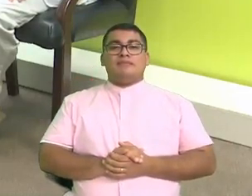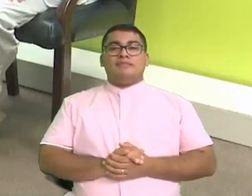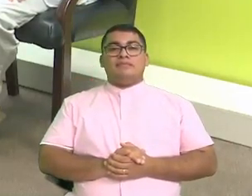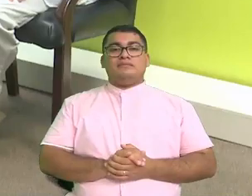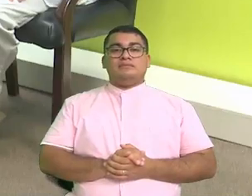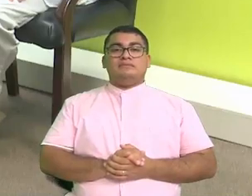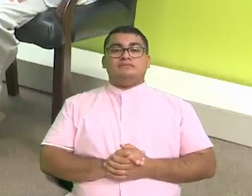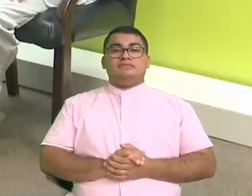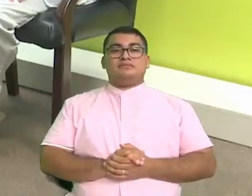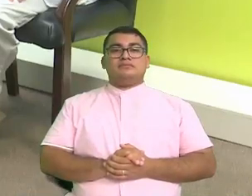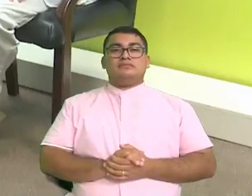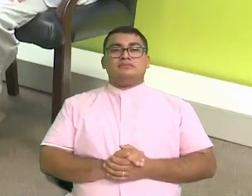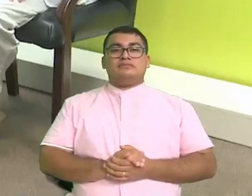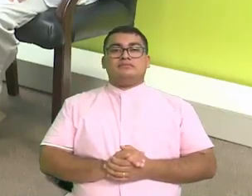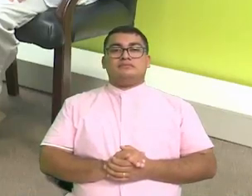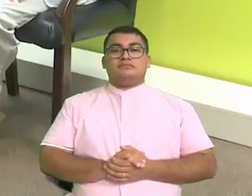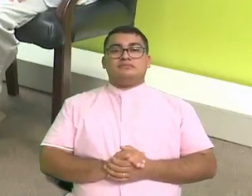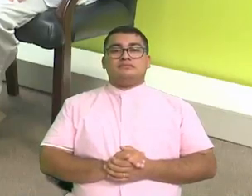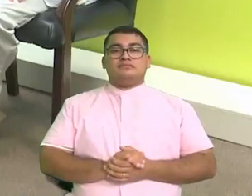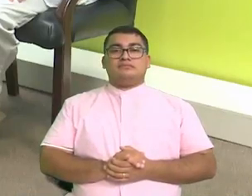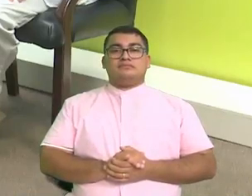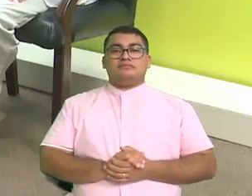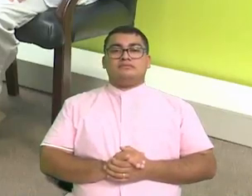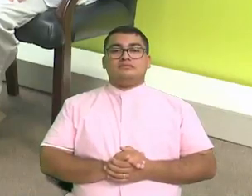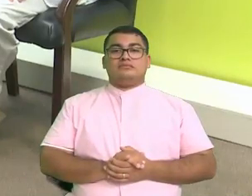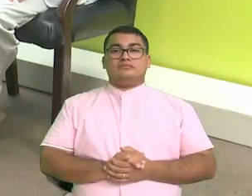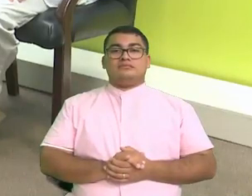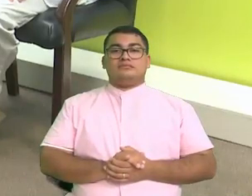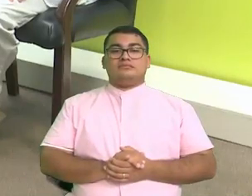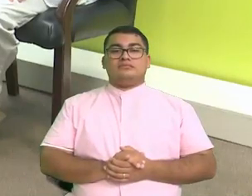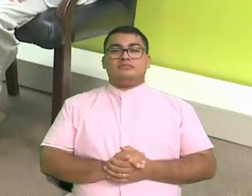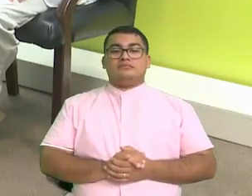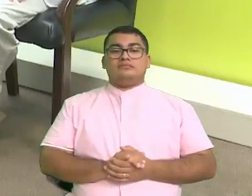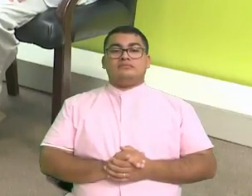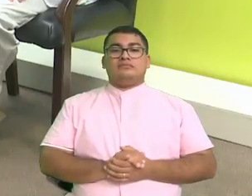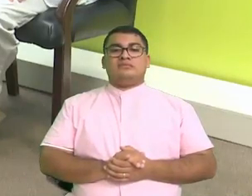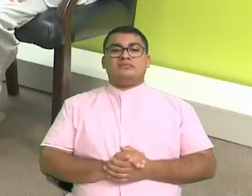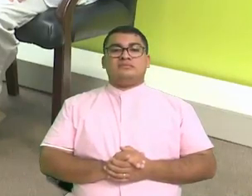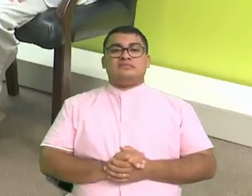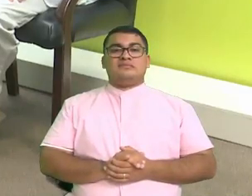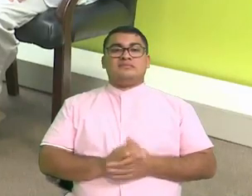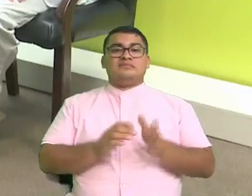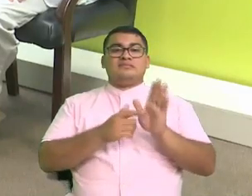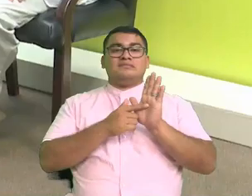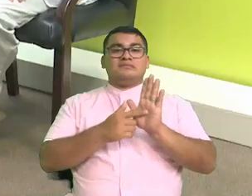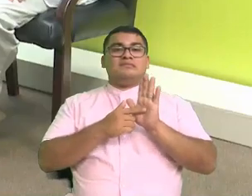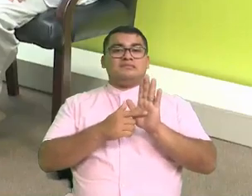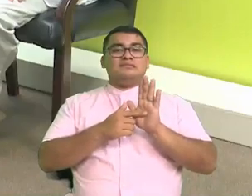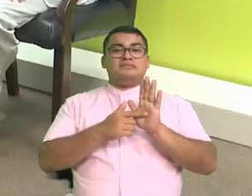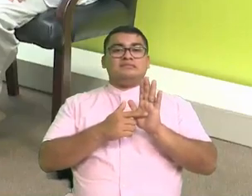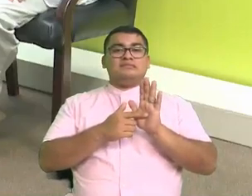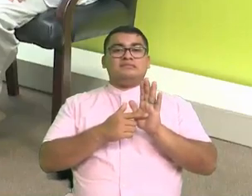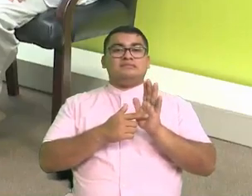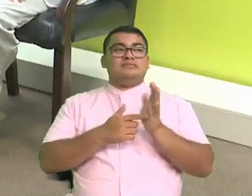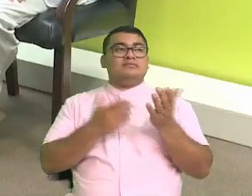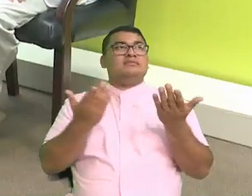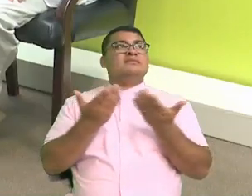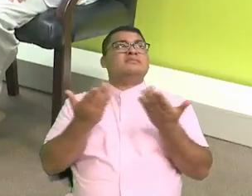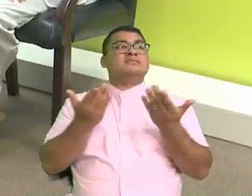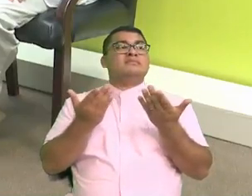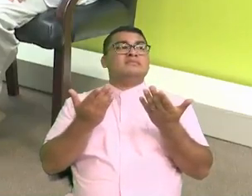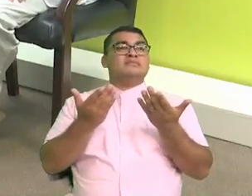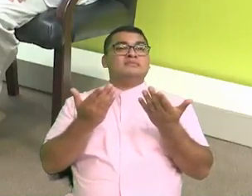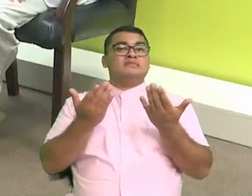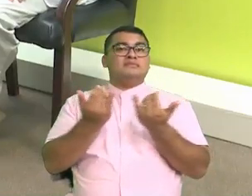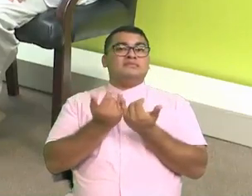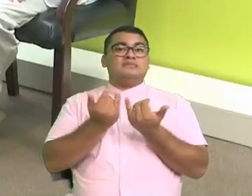los lavados nasales es como, por darte un ejemplo, es como el cepillado